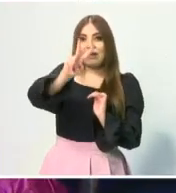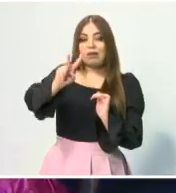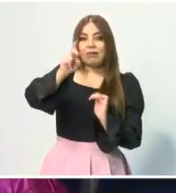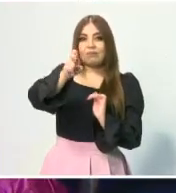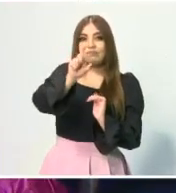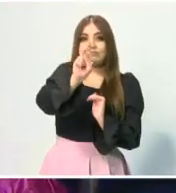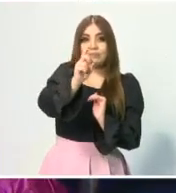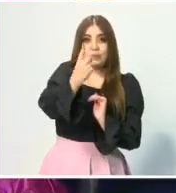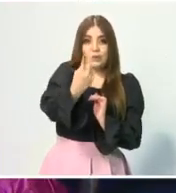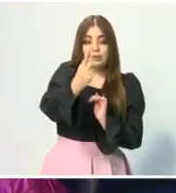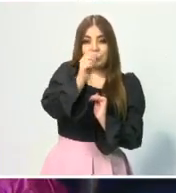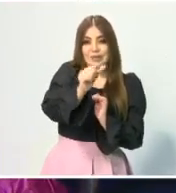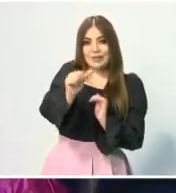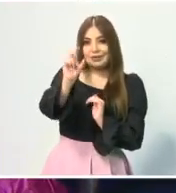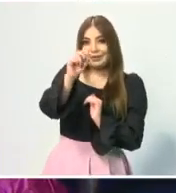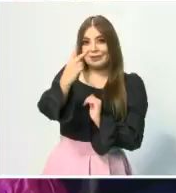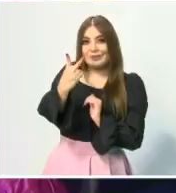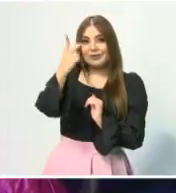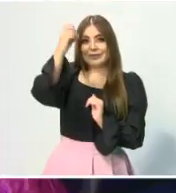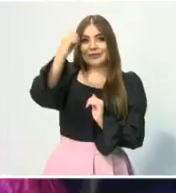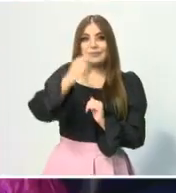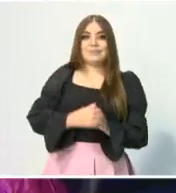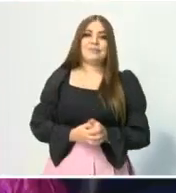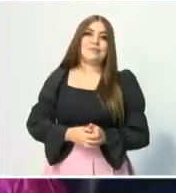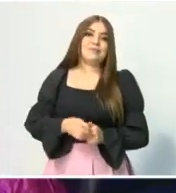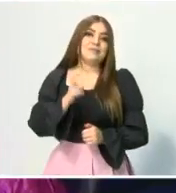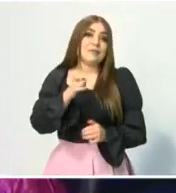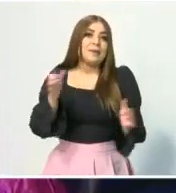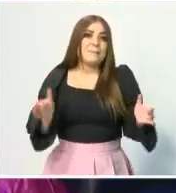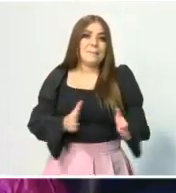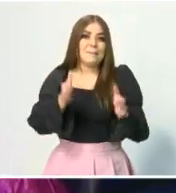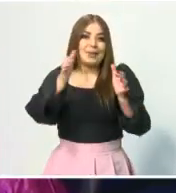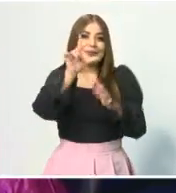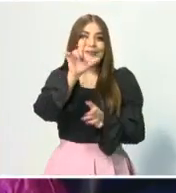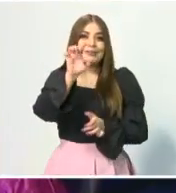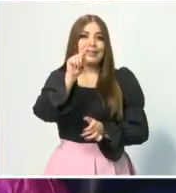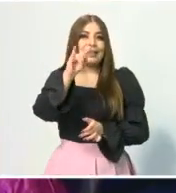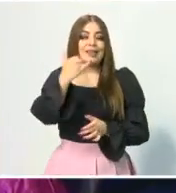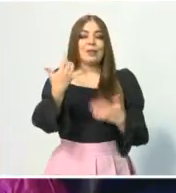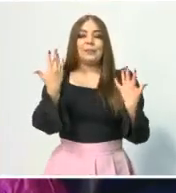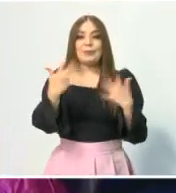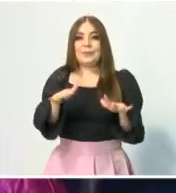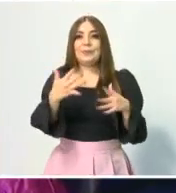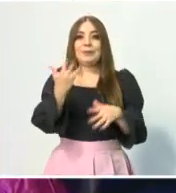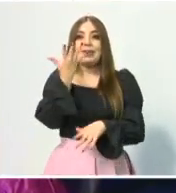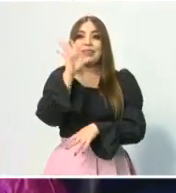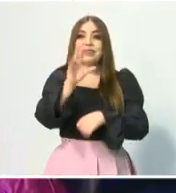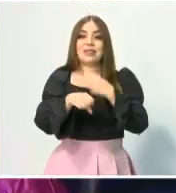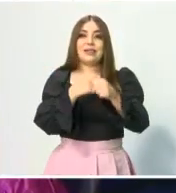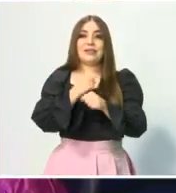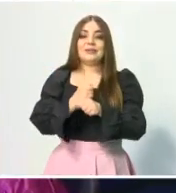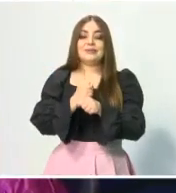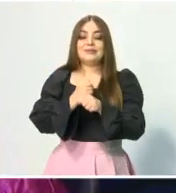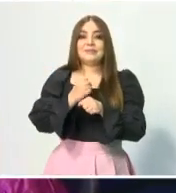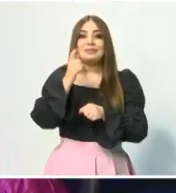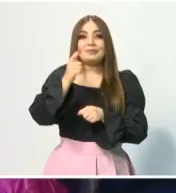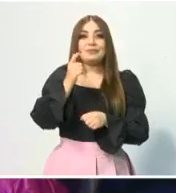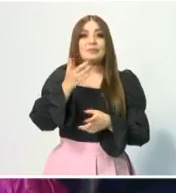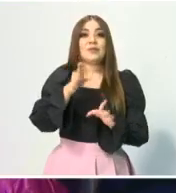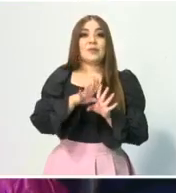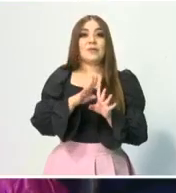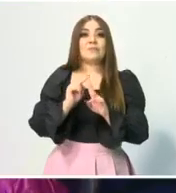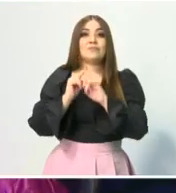31 a 32 grados. Pastelería Leti cumple 10 años endulzando el corazón de la